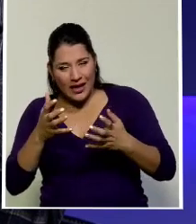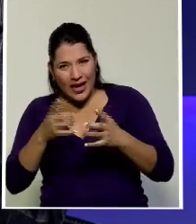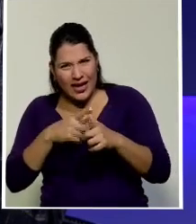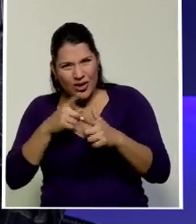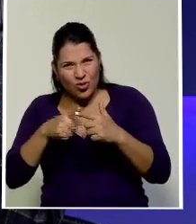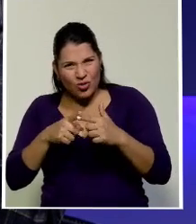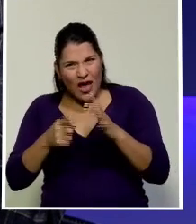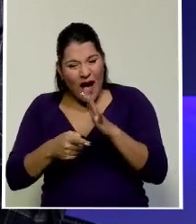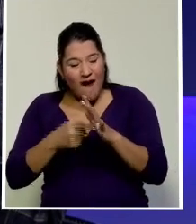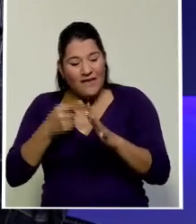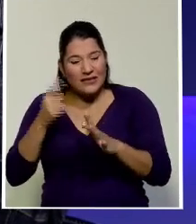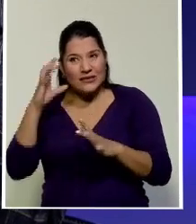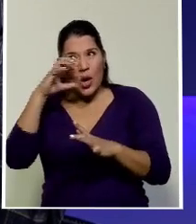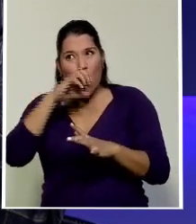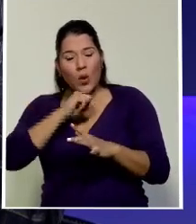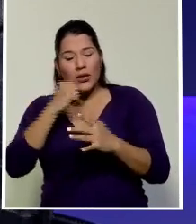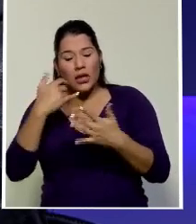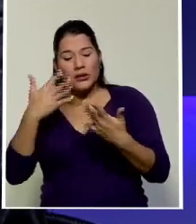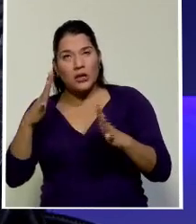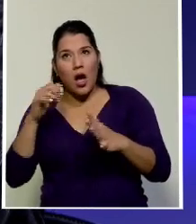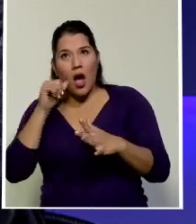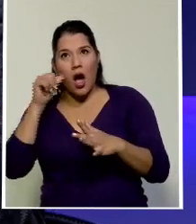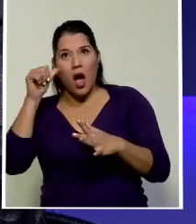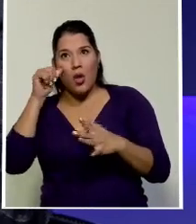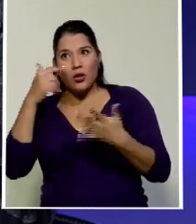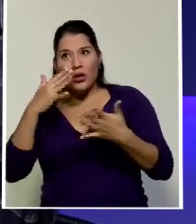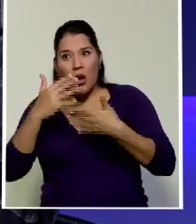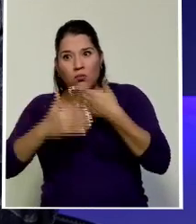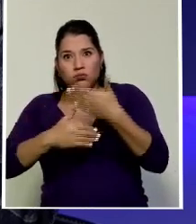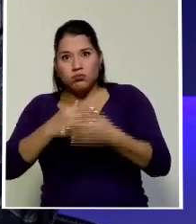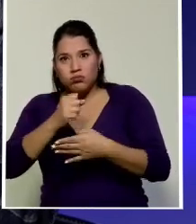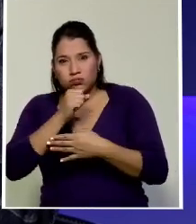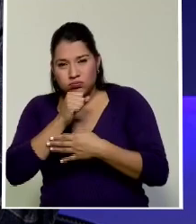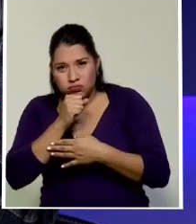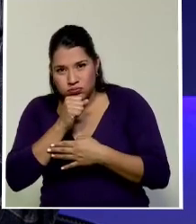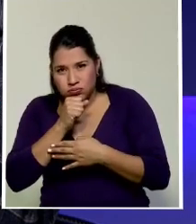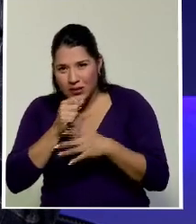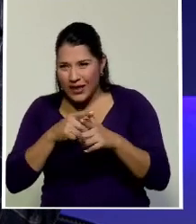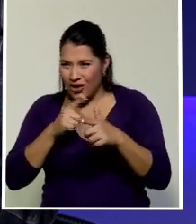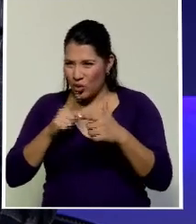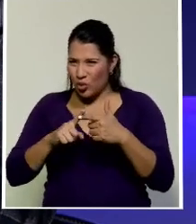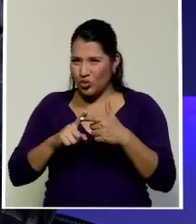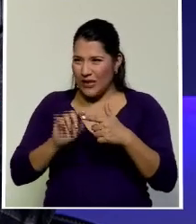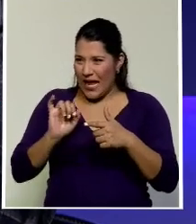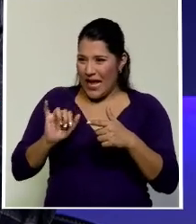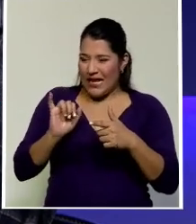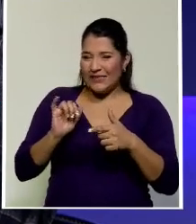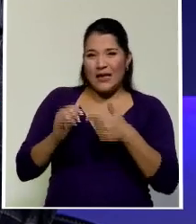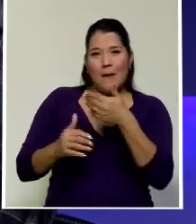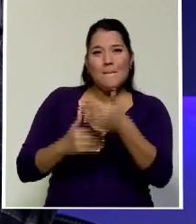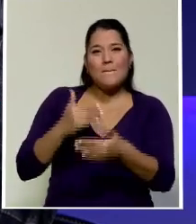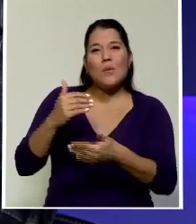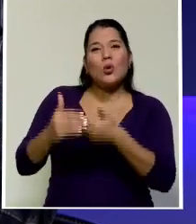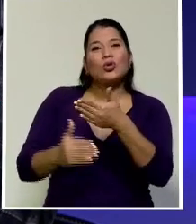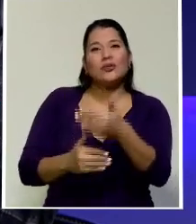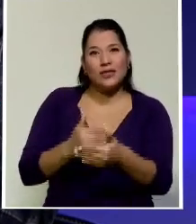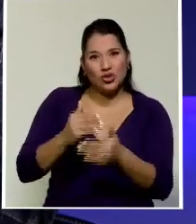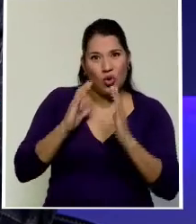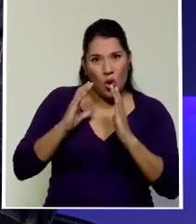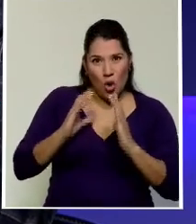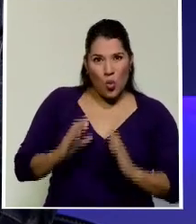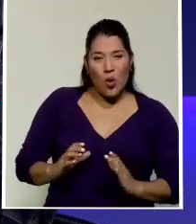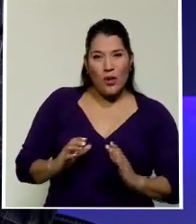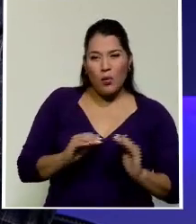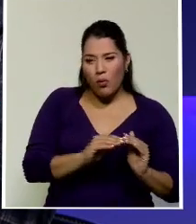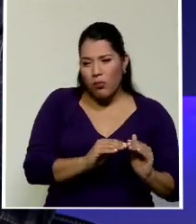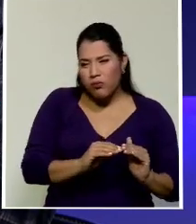Y eso es lo que más me interesa, ese envejecer del cuerpo, pero aunado, digamos, unido a un